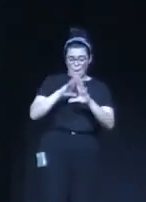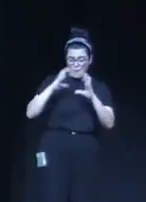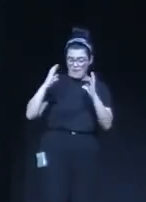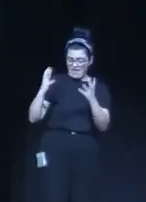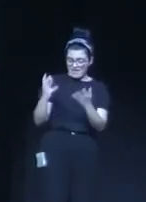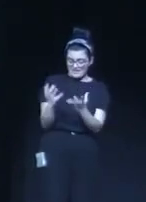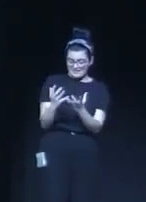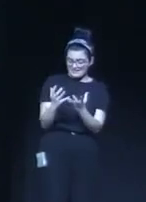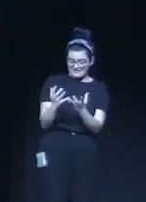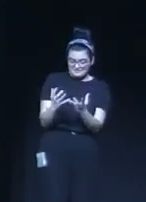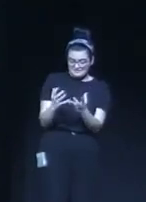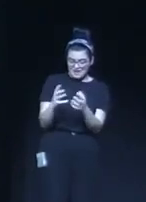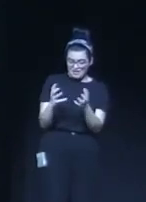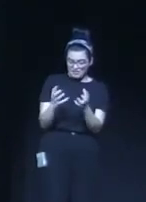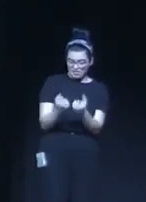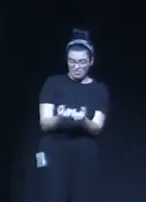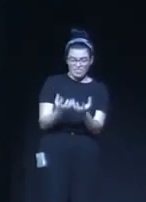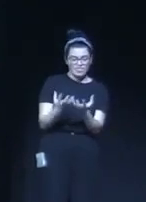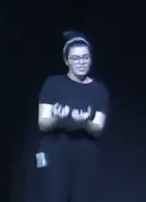unos zorros, ¿no? Porque